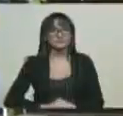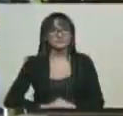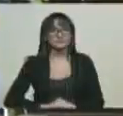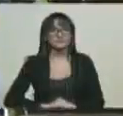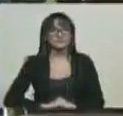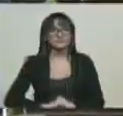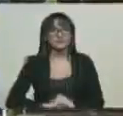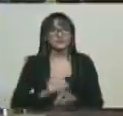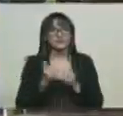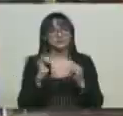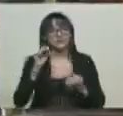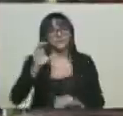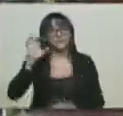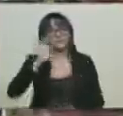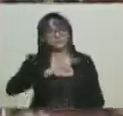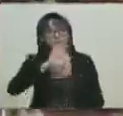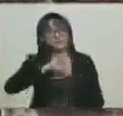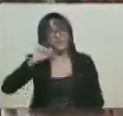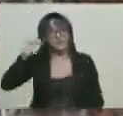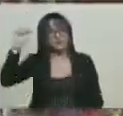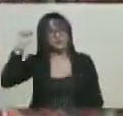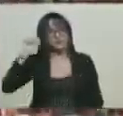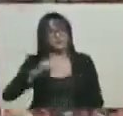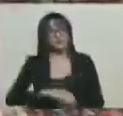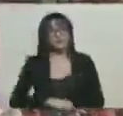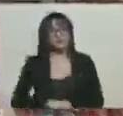¡Independencia y patria socialista!